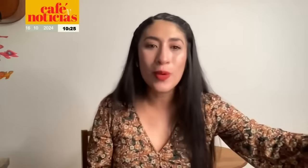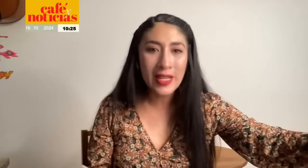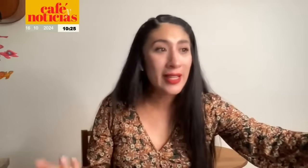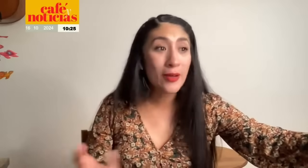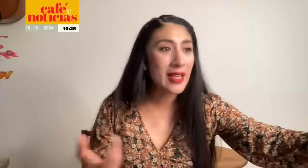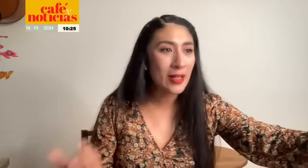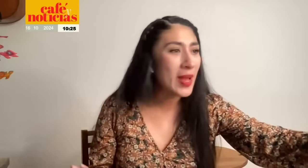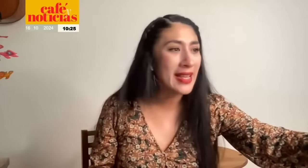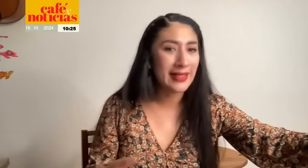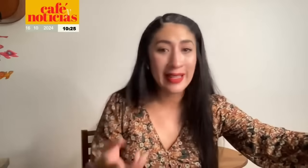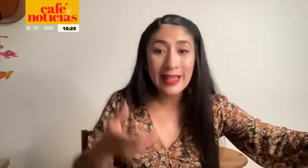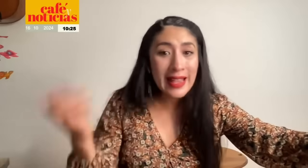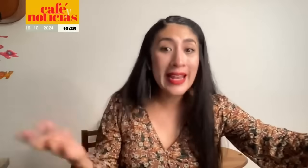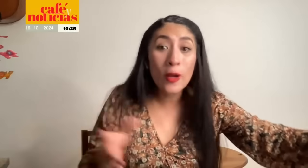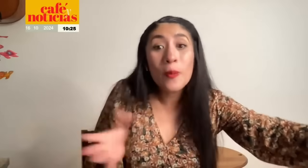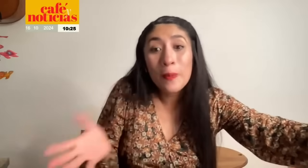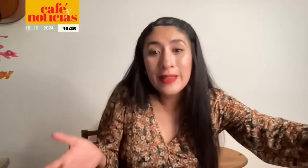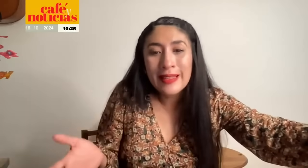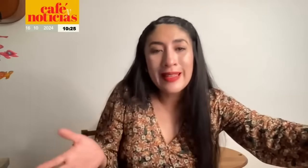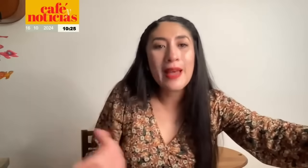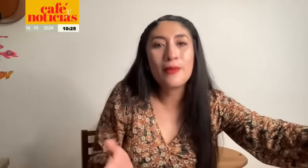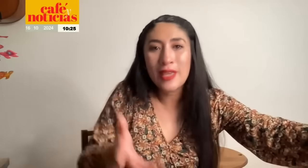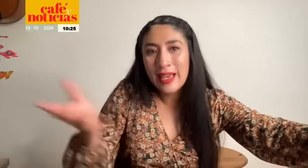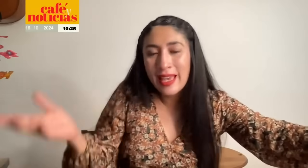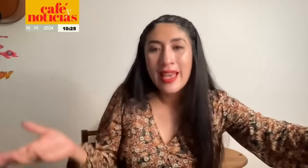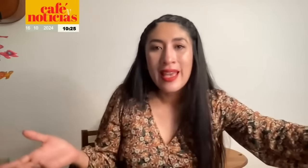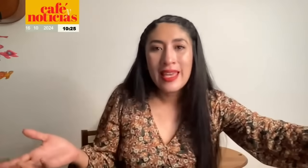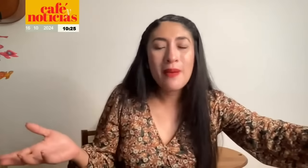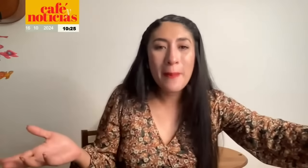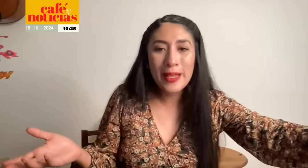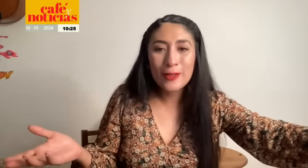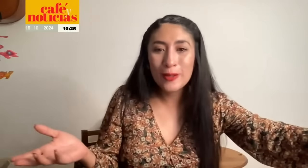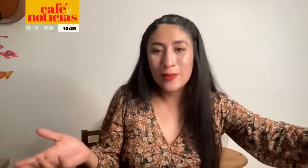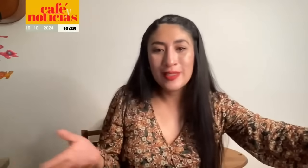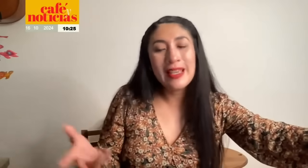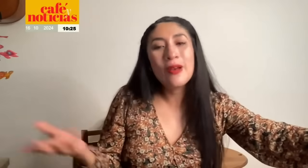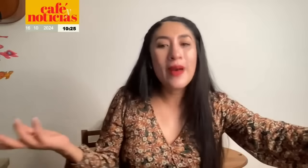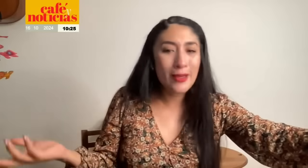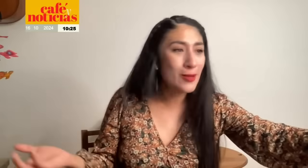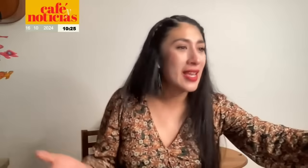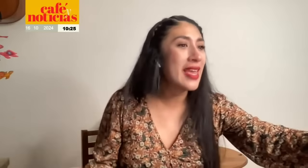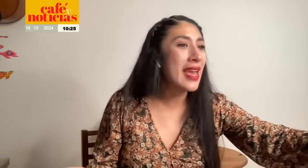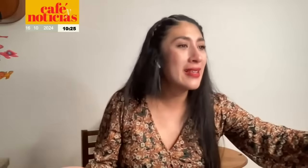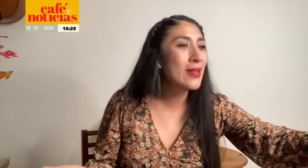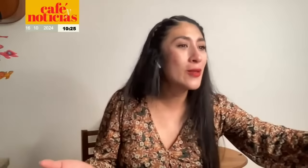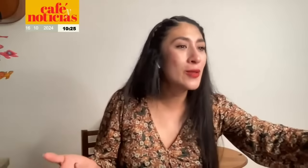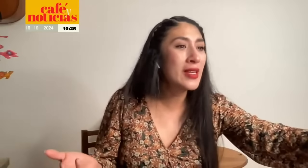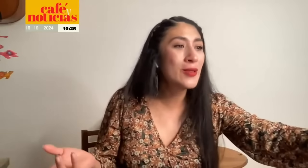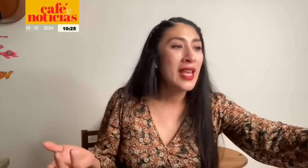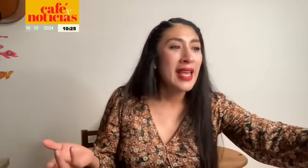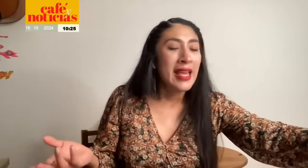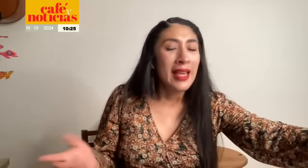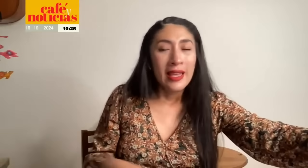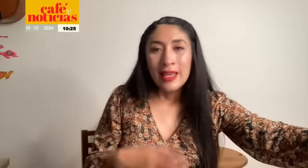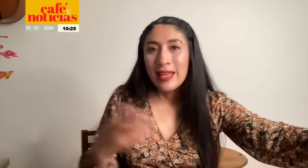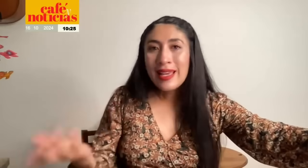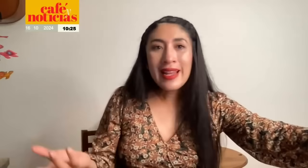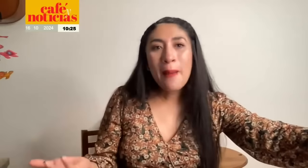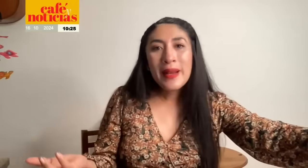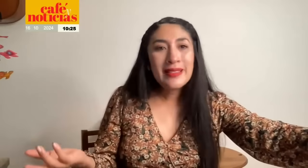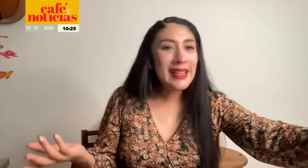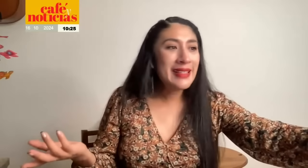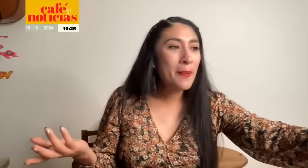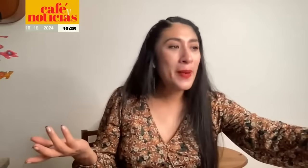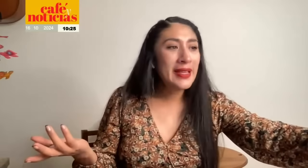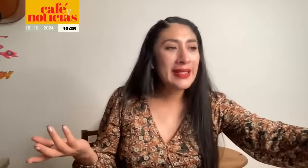asuntos políticos actuales que nada le competen, digamos, ya que lleva preso 5 años allá en Estados Unidos. Y